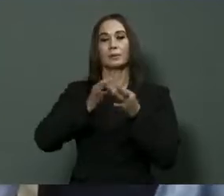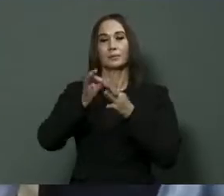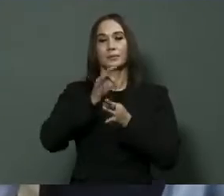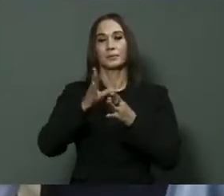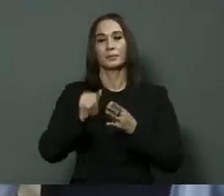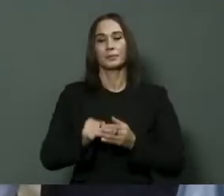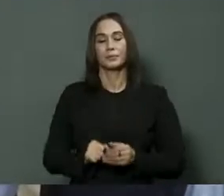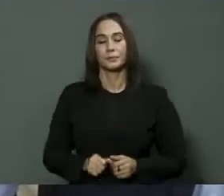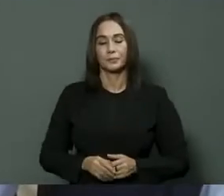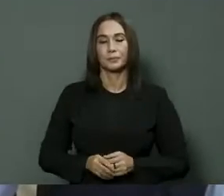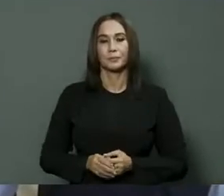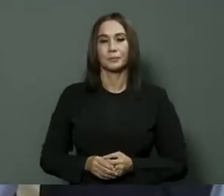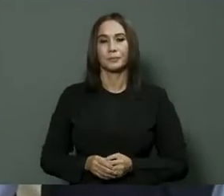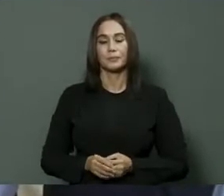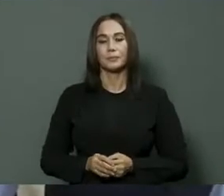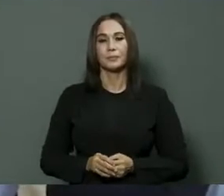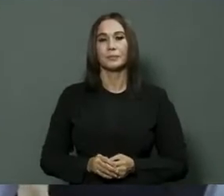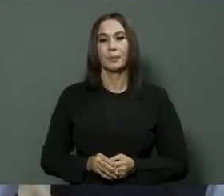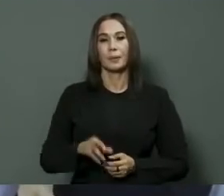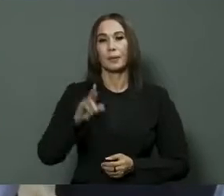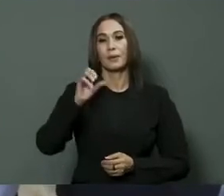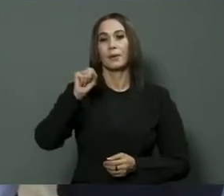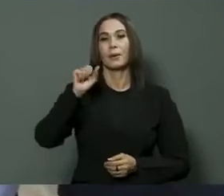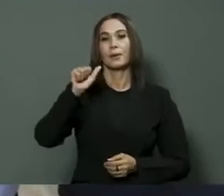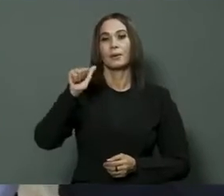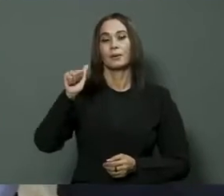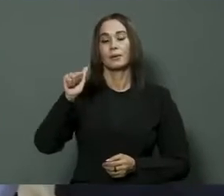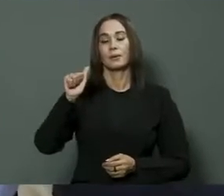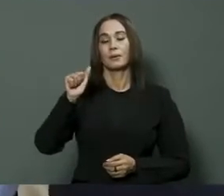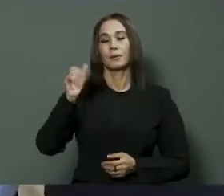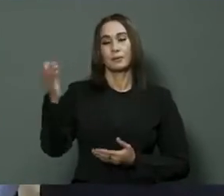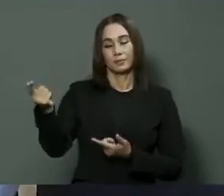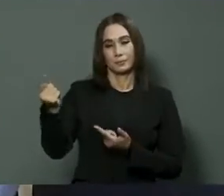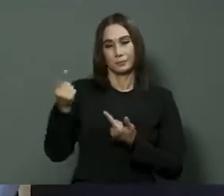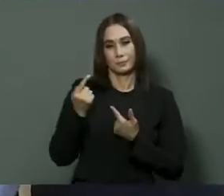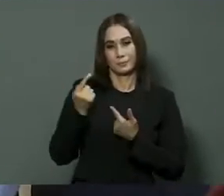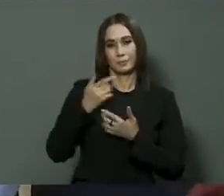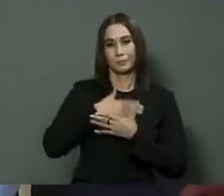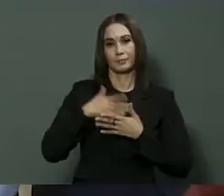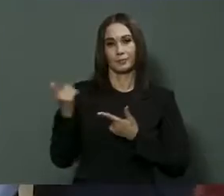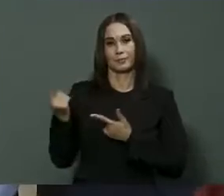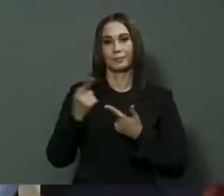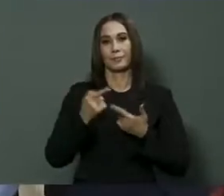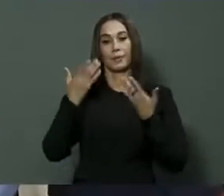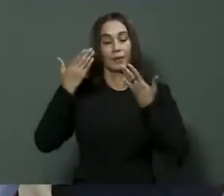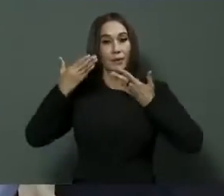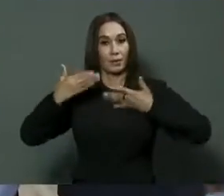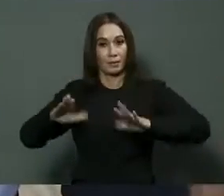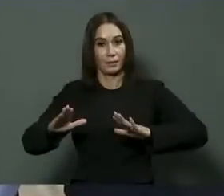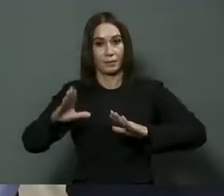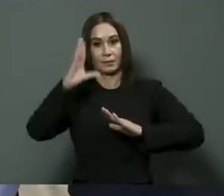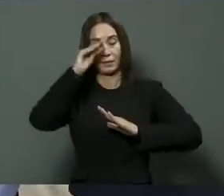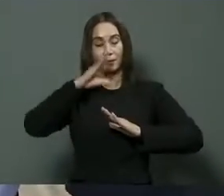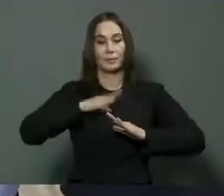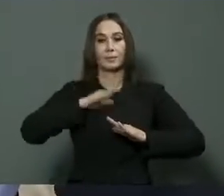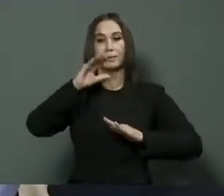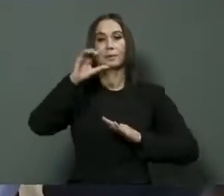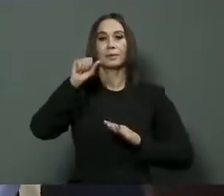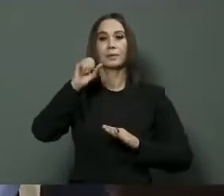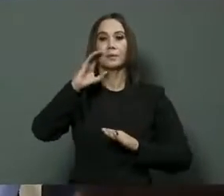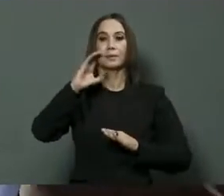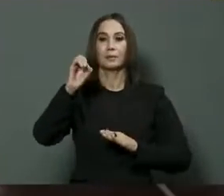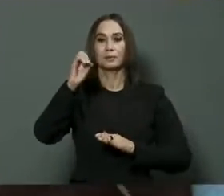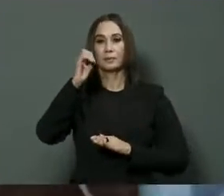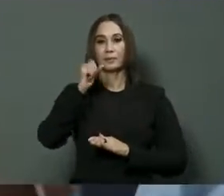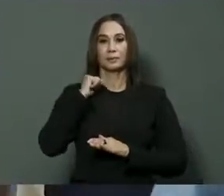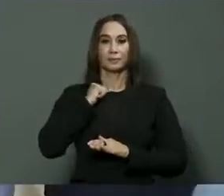San Francisco. Rosa Francia Burgos, adelante, por favor. Ya el señor Isaac Valdés, reverendo